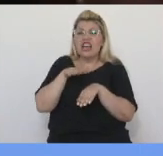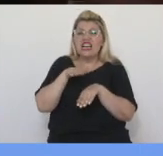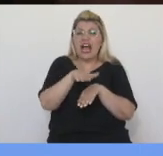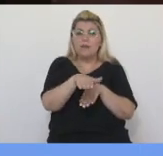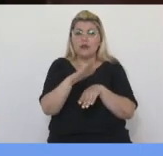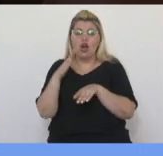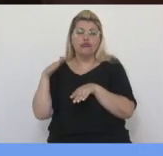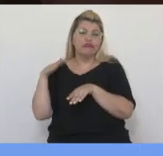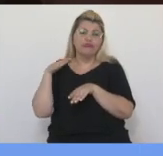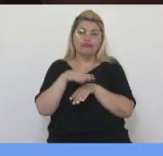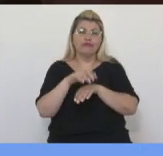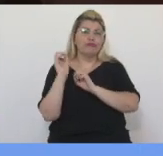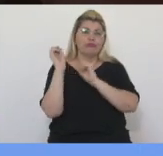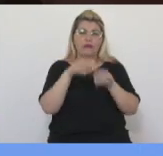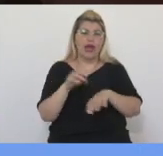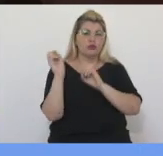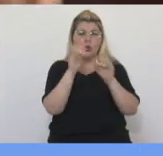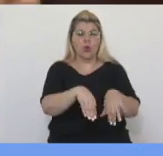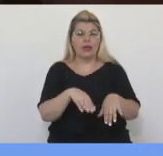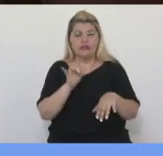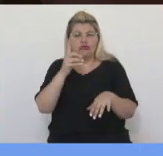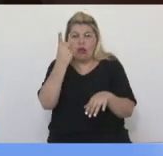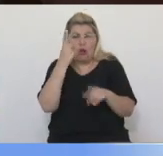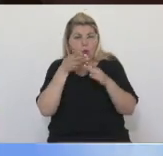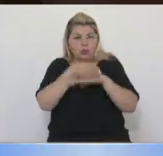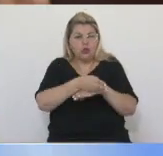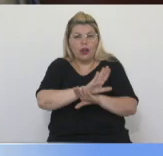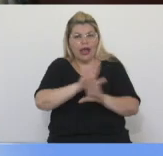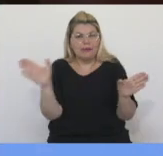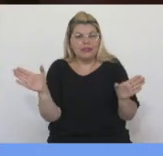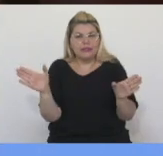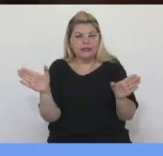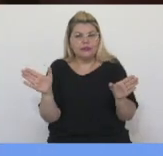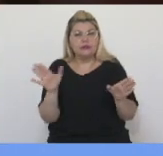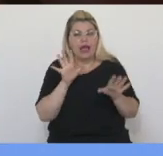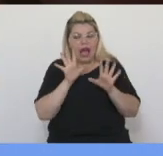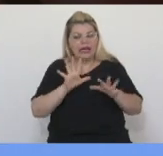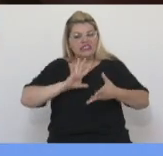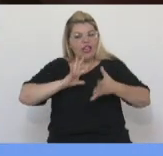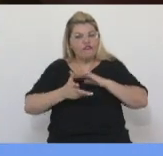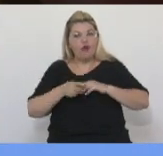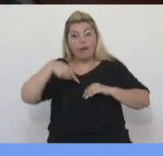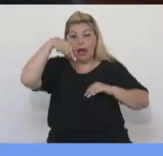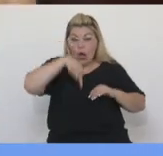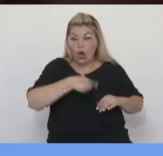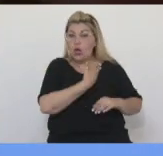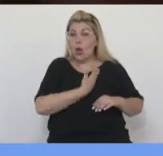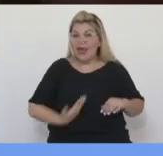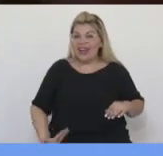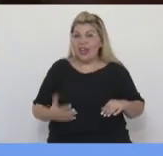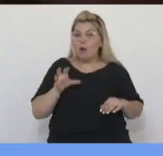fue a tirar basura al municipio una metodología que el actual gobernador de la provincia la